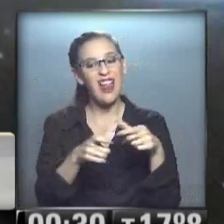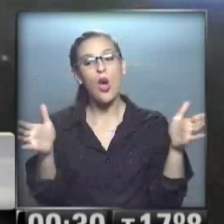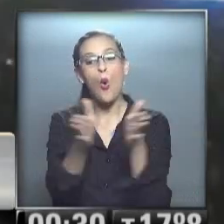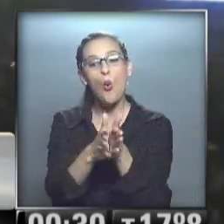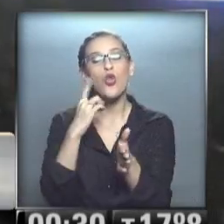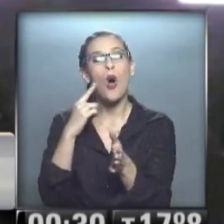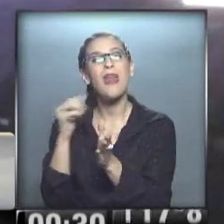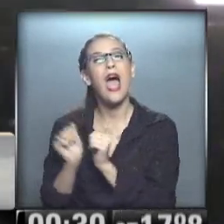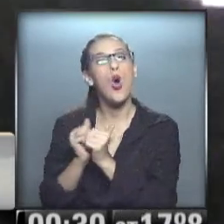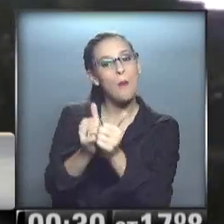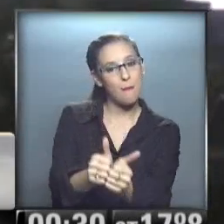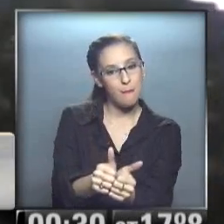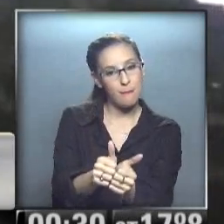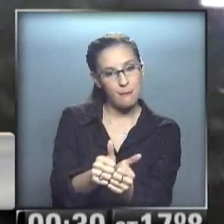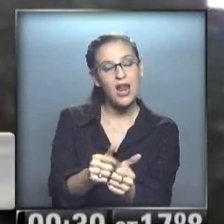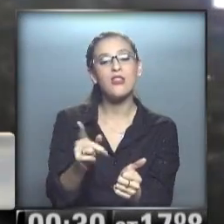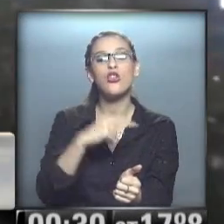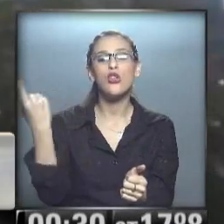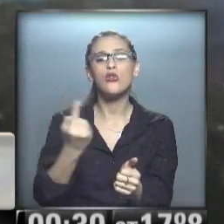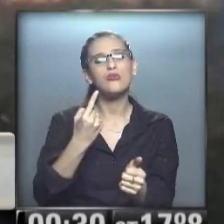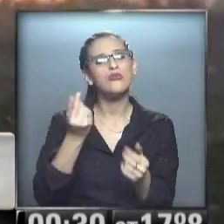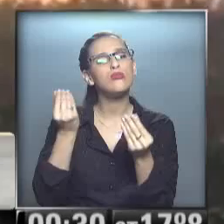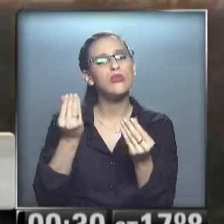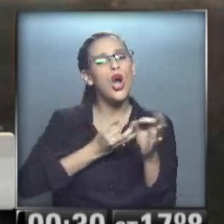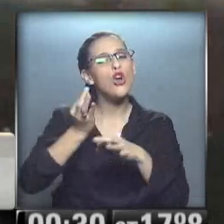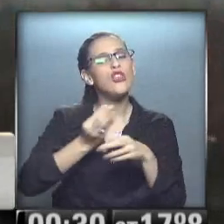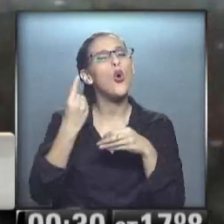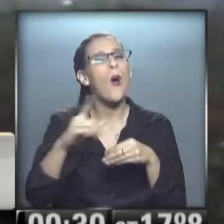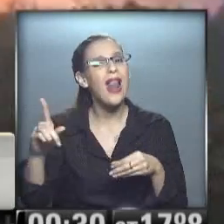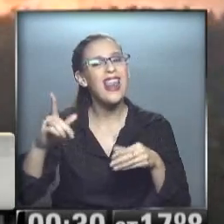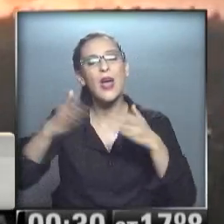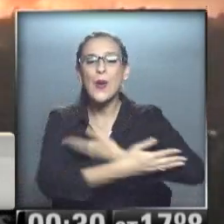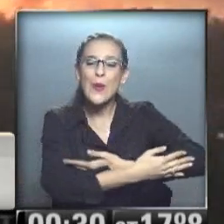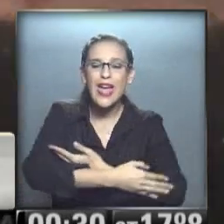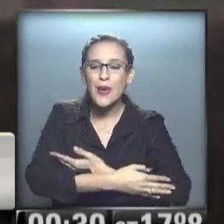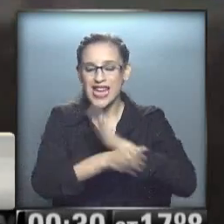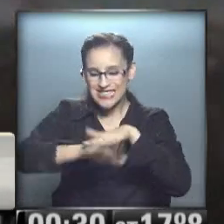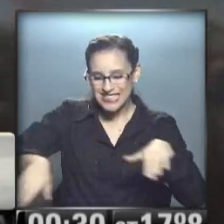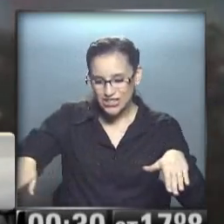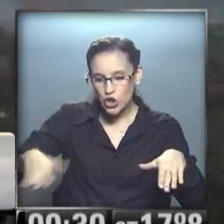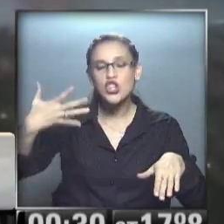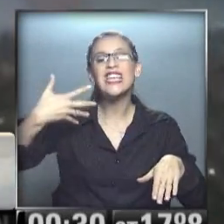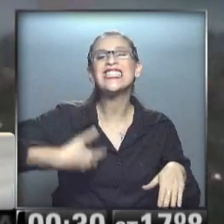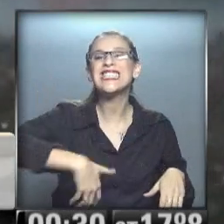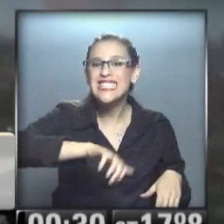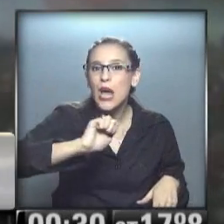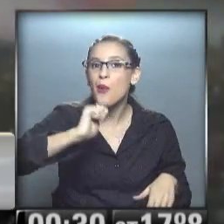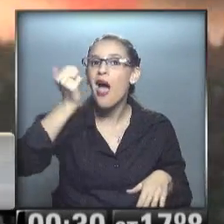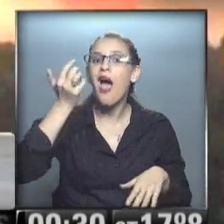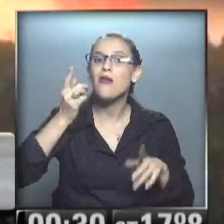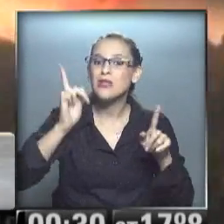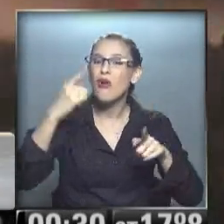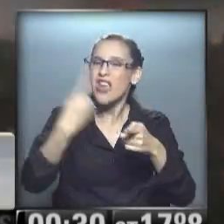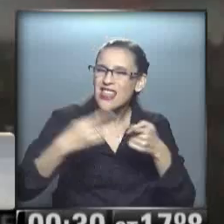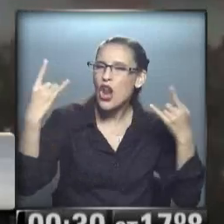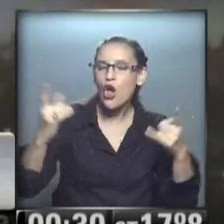se recomienda desde la producción, no alientan llevar a chicos muy chiquititos, a bebés. Es algo que está allí en la página Redonditos de abajo,